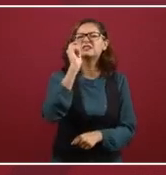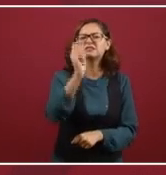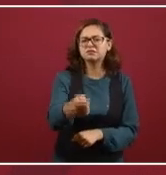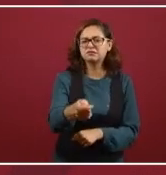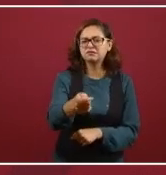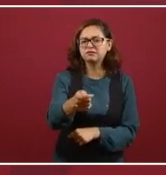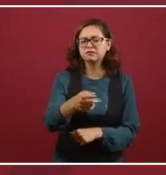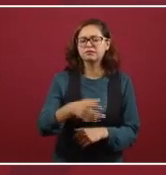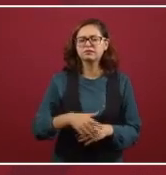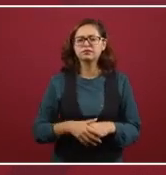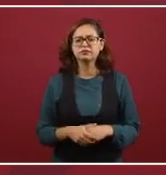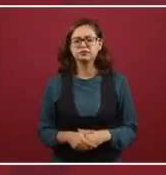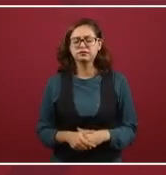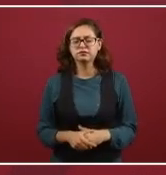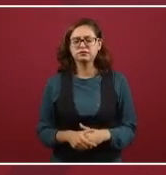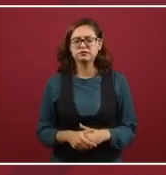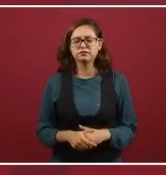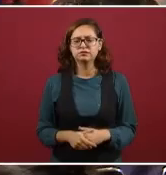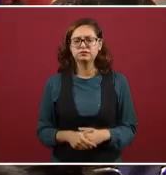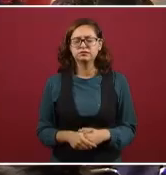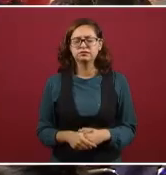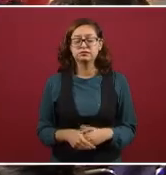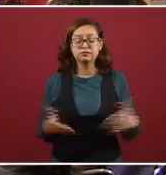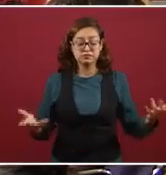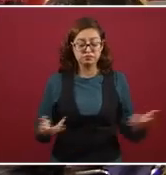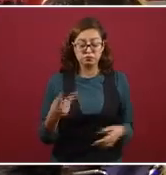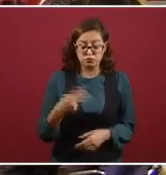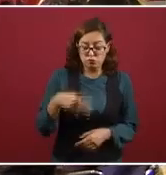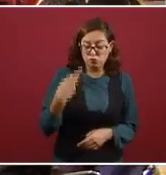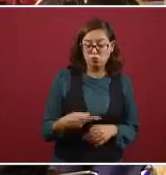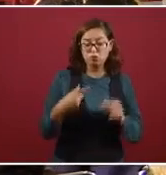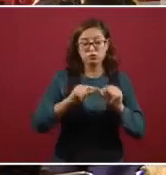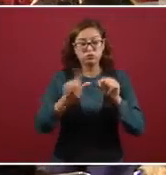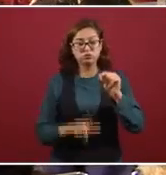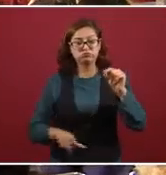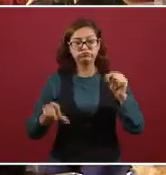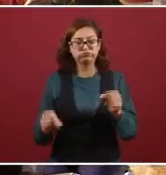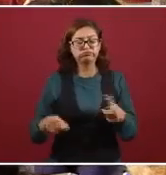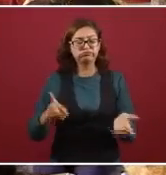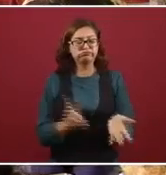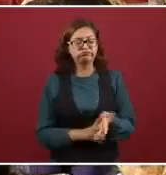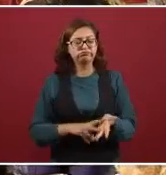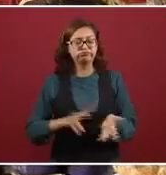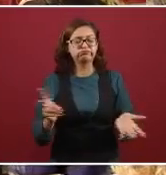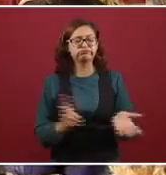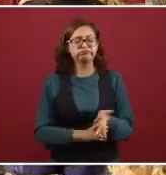Pues nosotros tenemos que defender la civilización mexicana, nuestros valores, nuestra aportación,